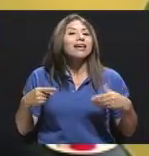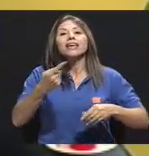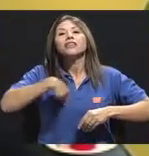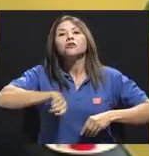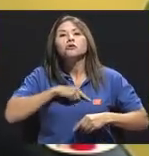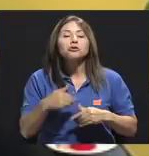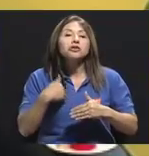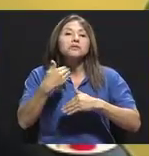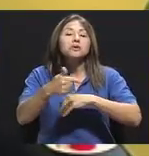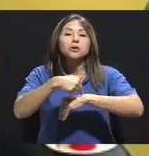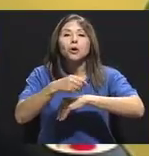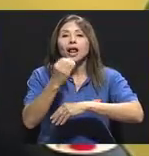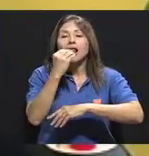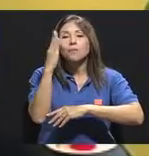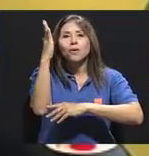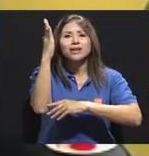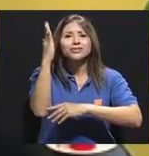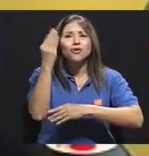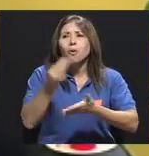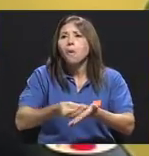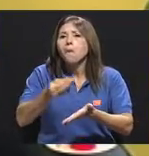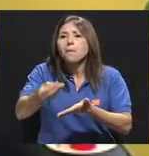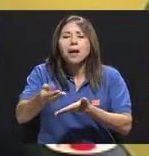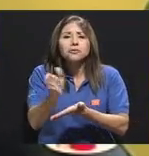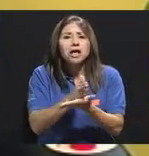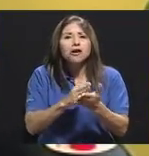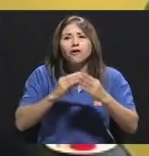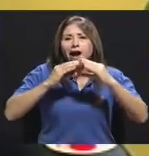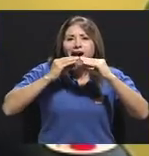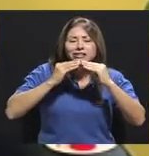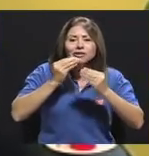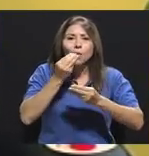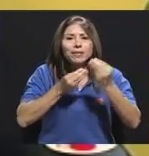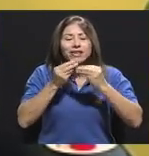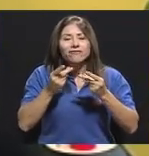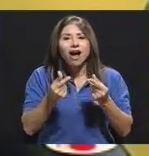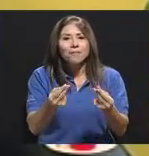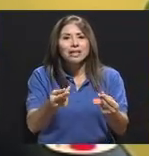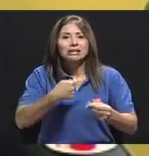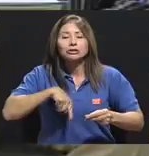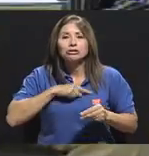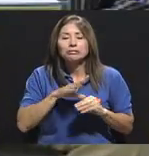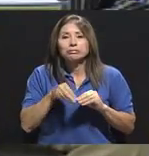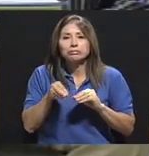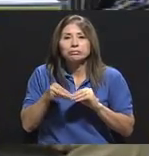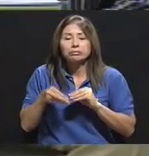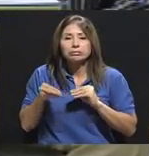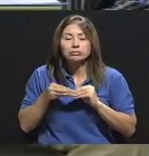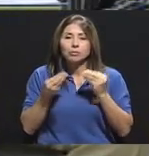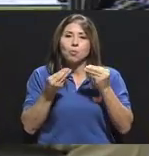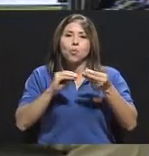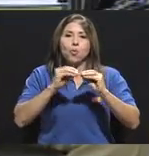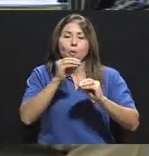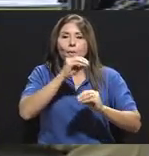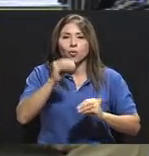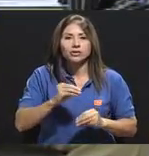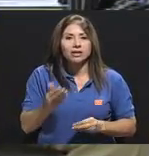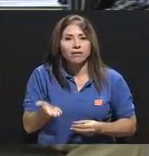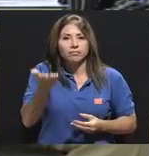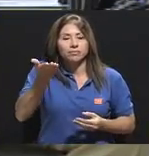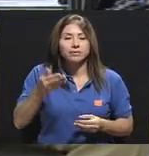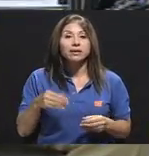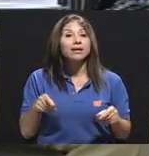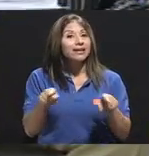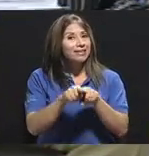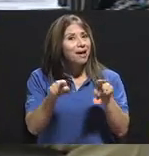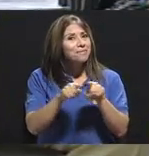rápidas y durante el día entonces empezamos a acumular una gran cantidad y excedemos la cantidad incluso verdad este Viviana con las meriendas